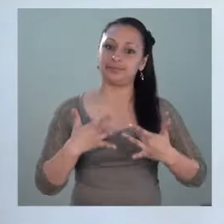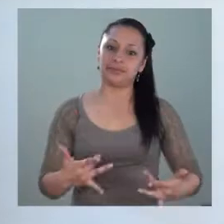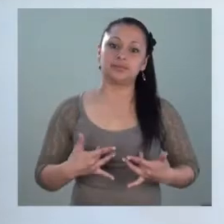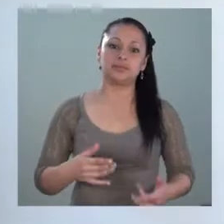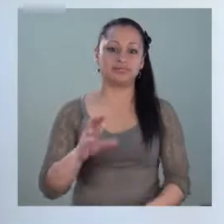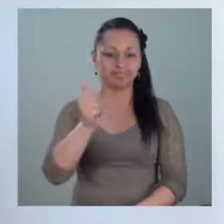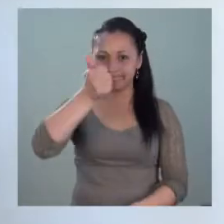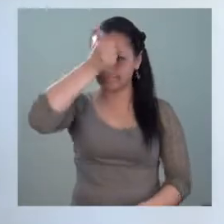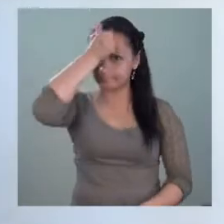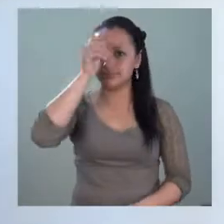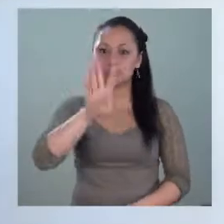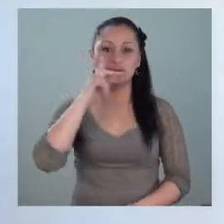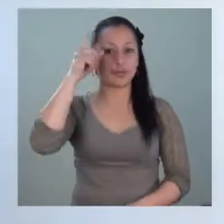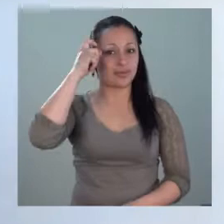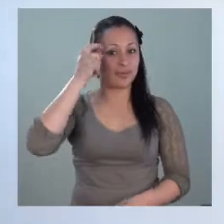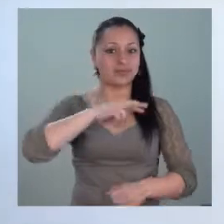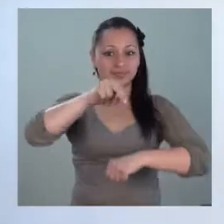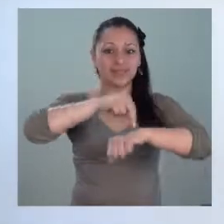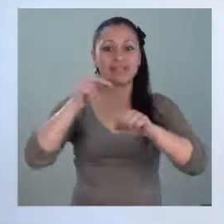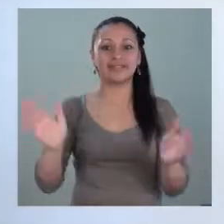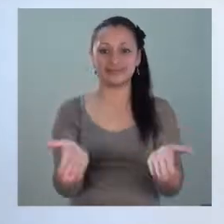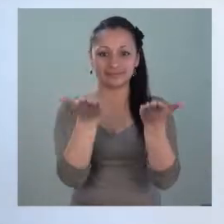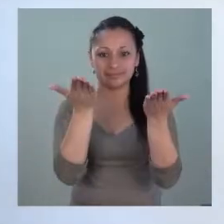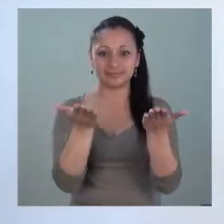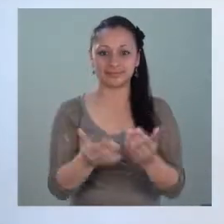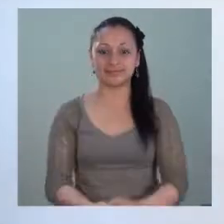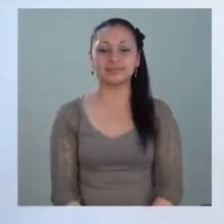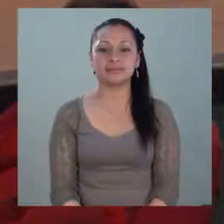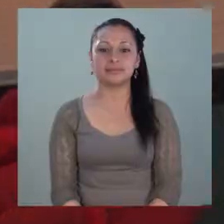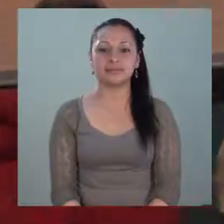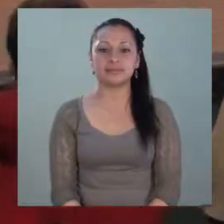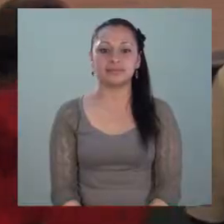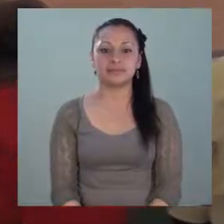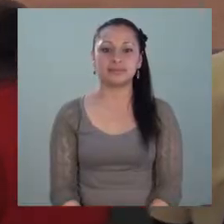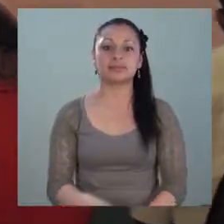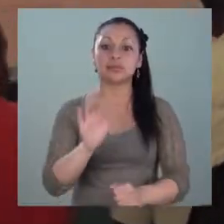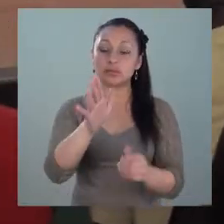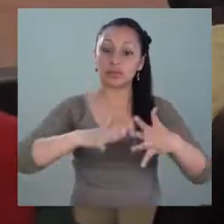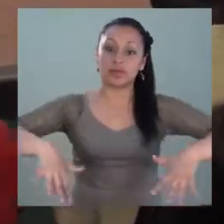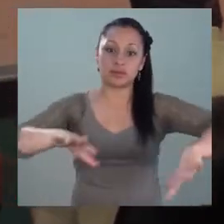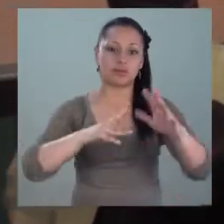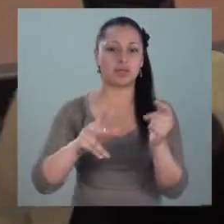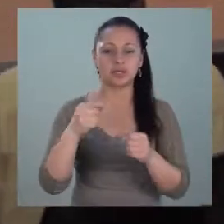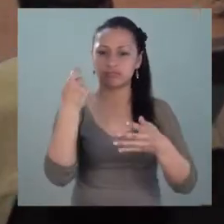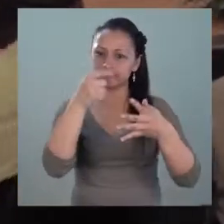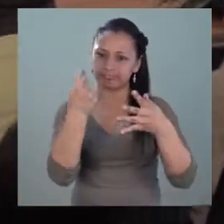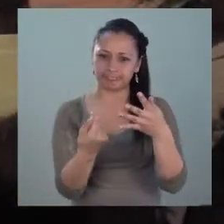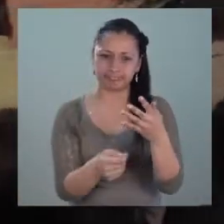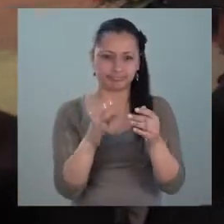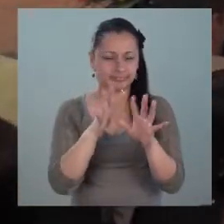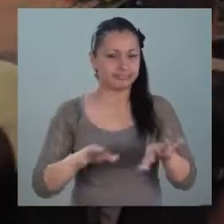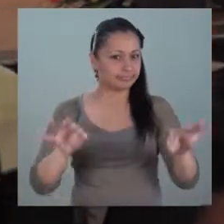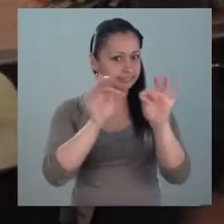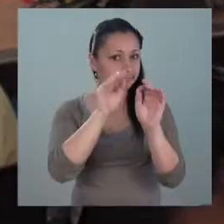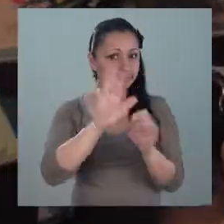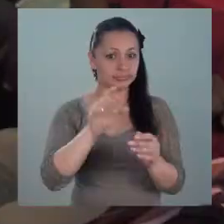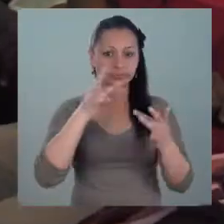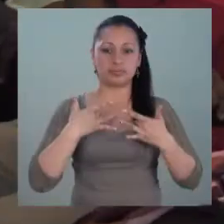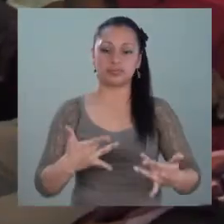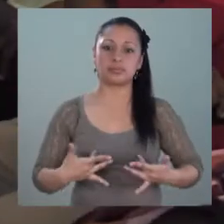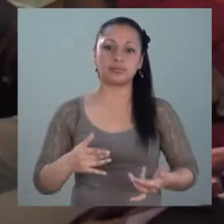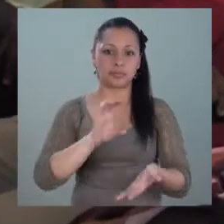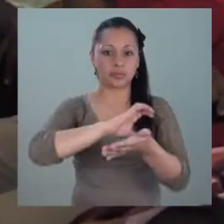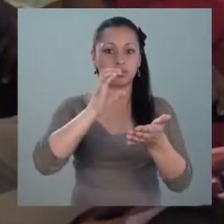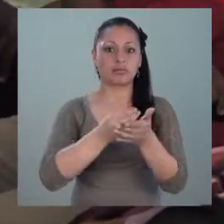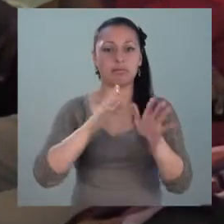La salud, una prioridad para el gobierno por un Nariño mejor. Como un espacio de carácter constructivo por la salud de los